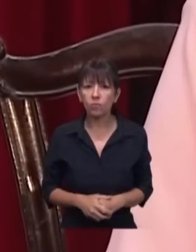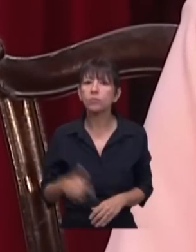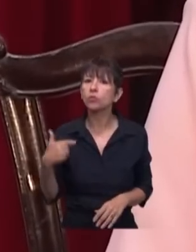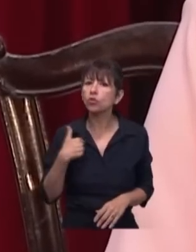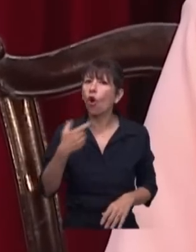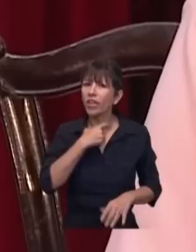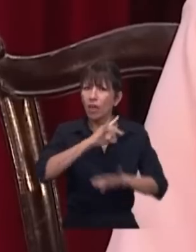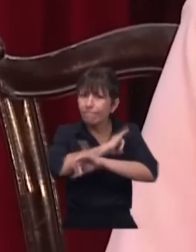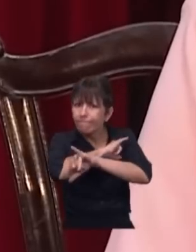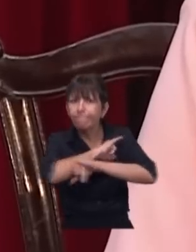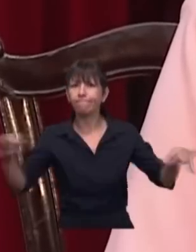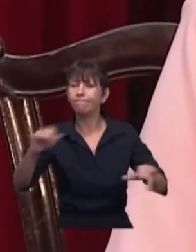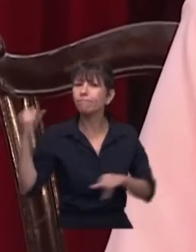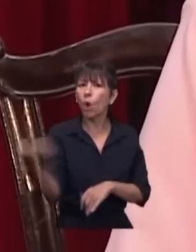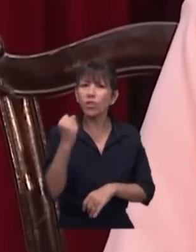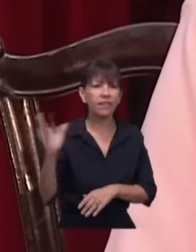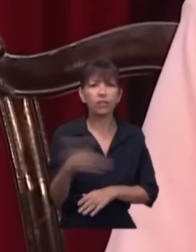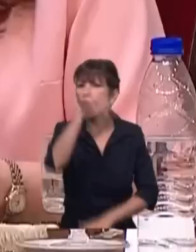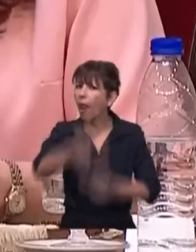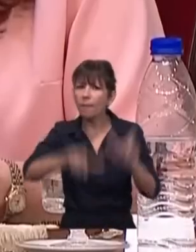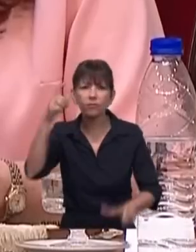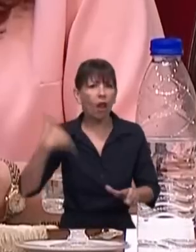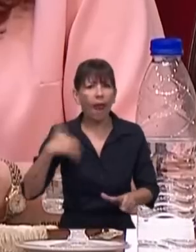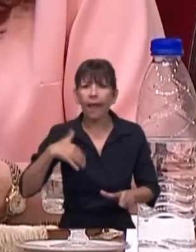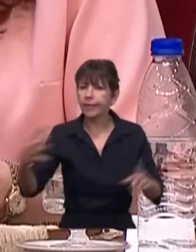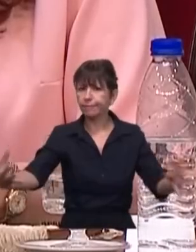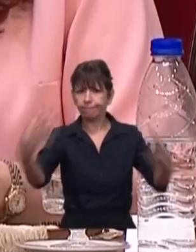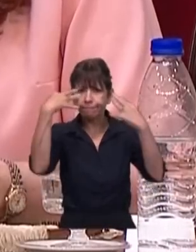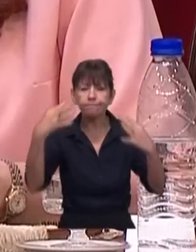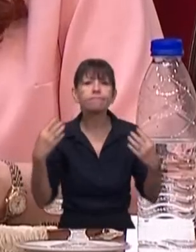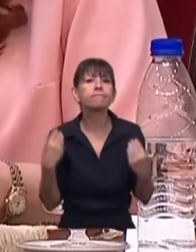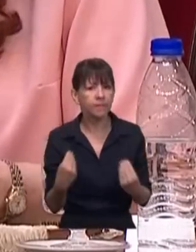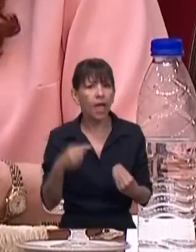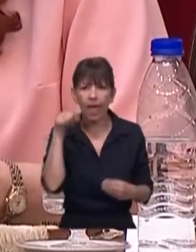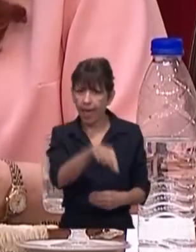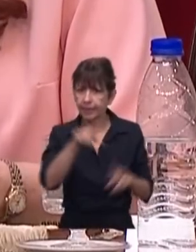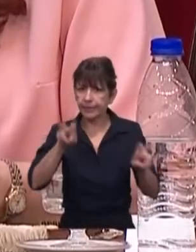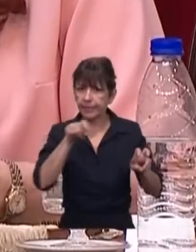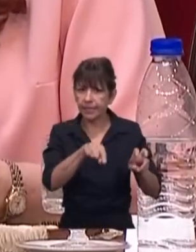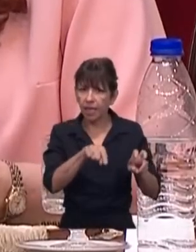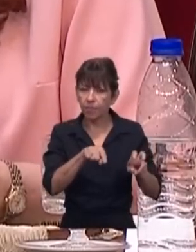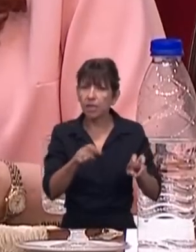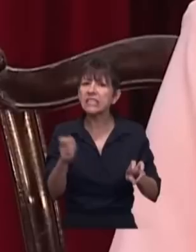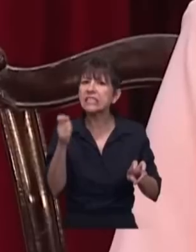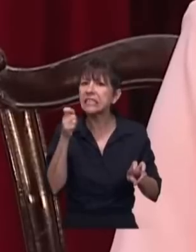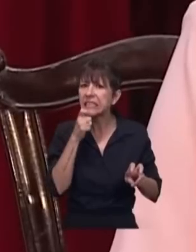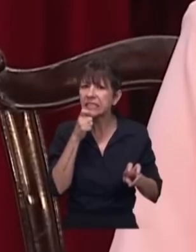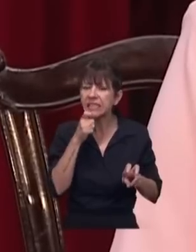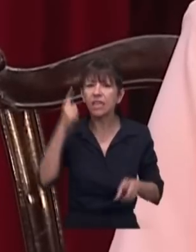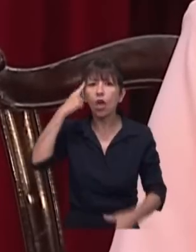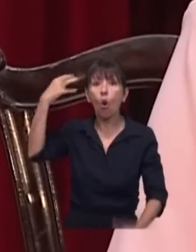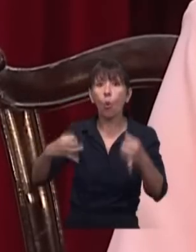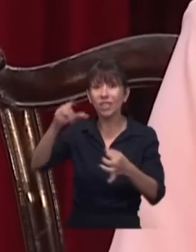la atención de todos los argentinos y argentinas sobre todo esto. Si aquella reforma de la